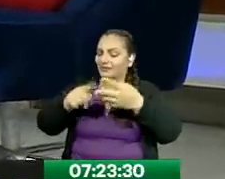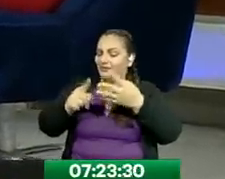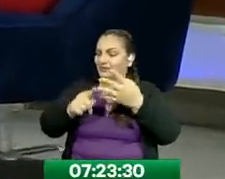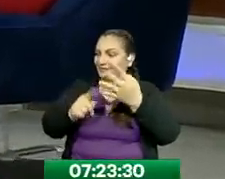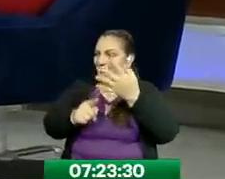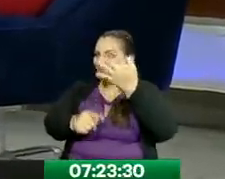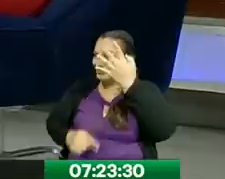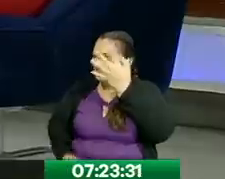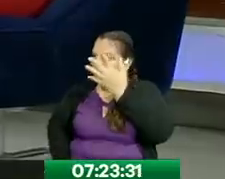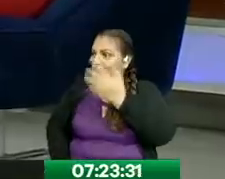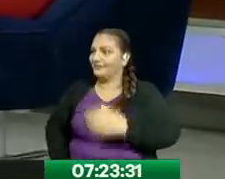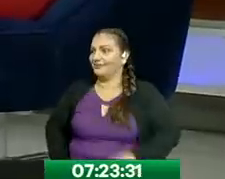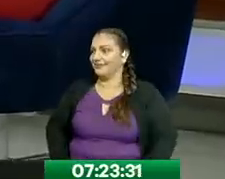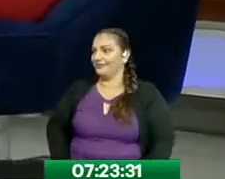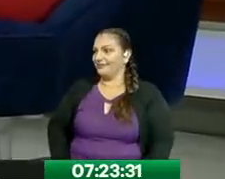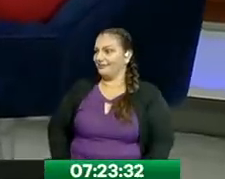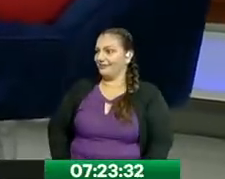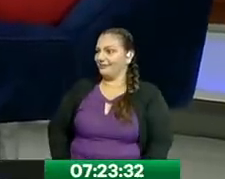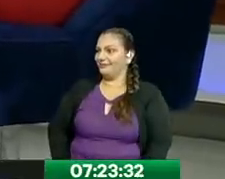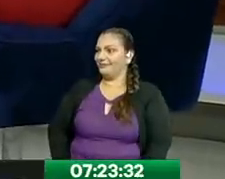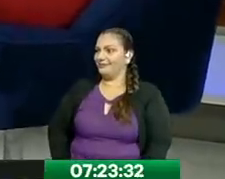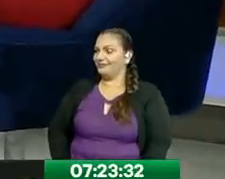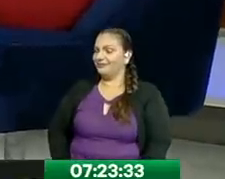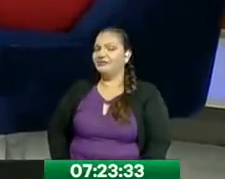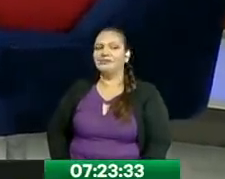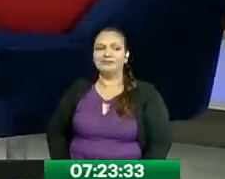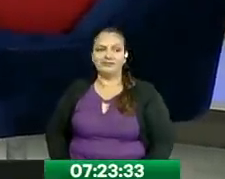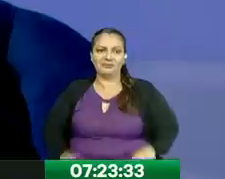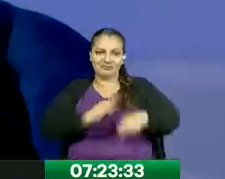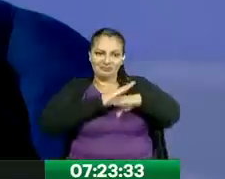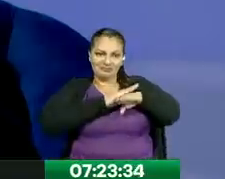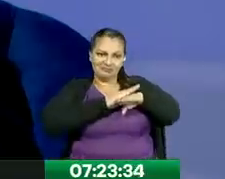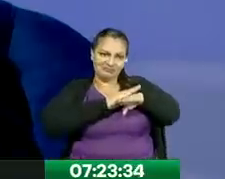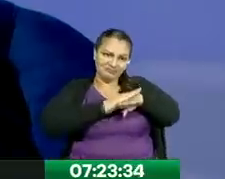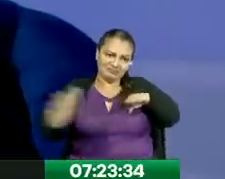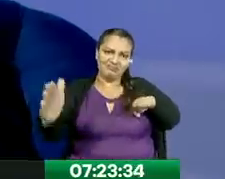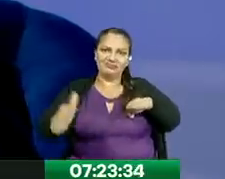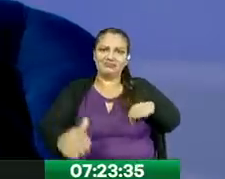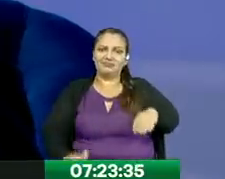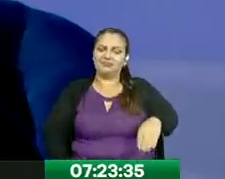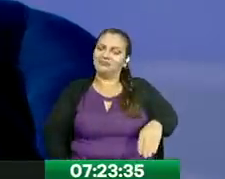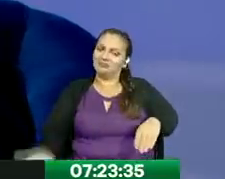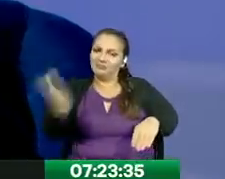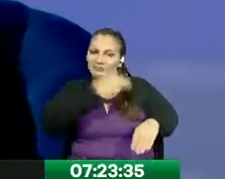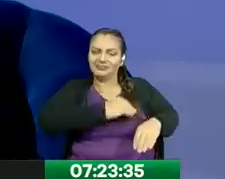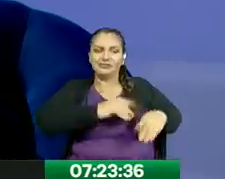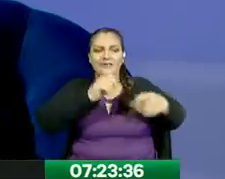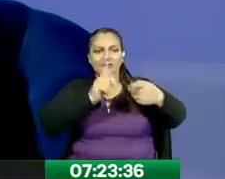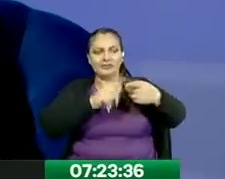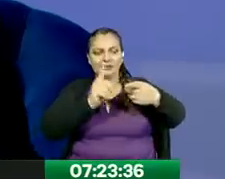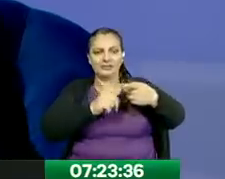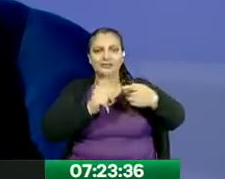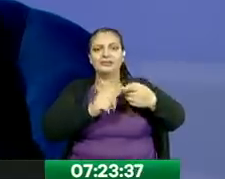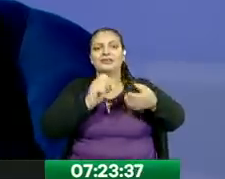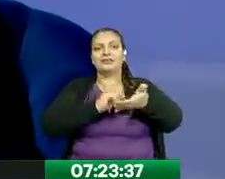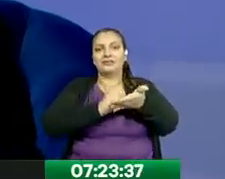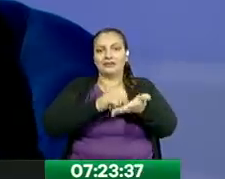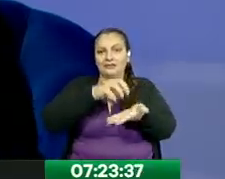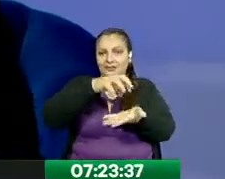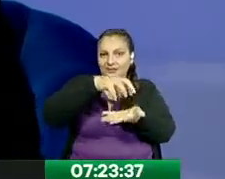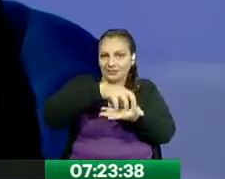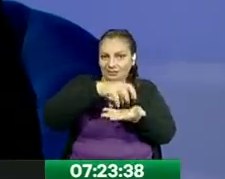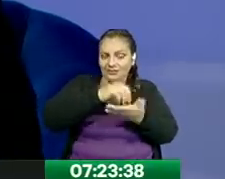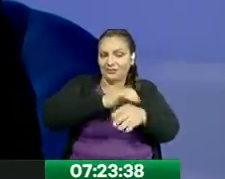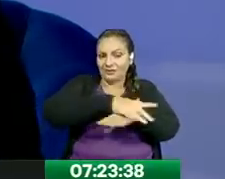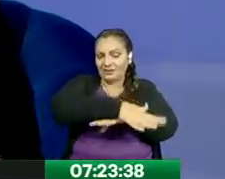cargo de la zona 5 cuando simplemente invito a todas las personas que nos están viendo y escuchando ahora a que visiten las hermosas provincias de guayas